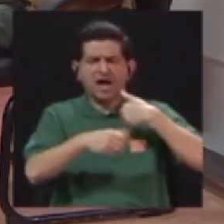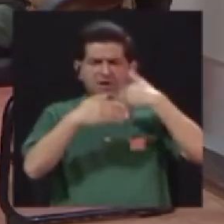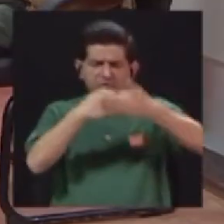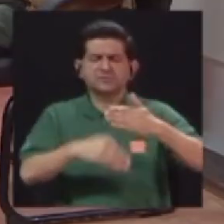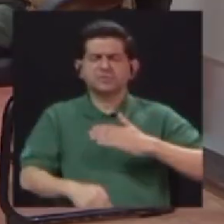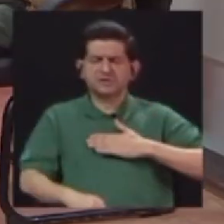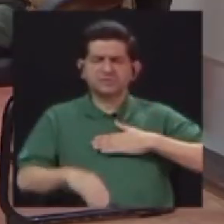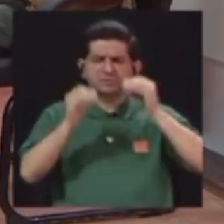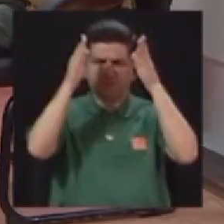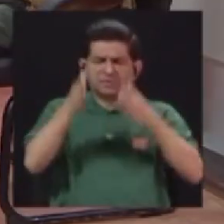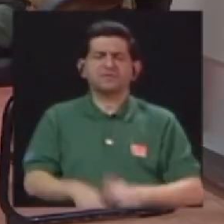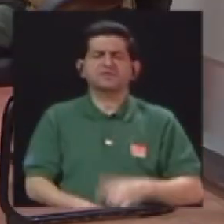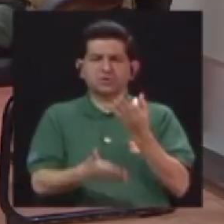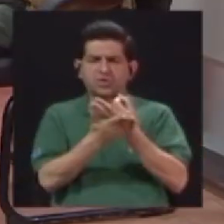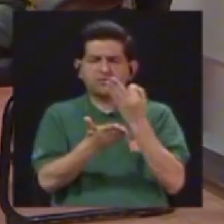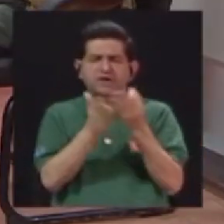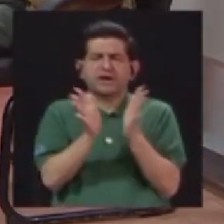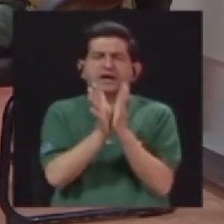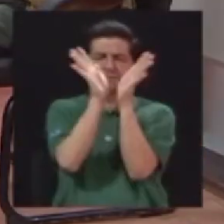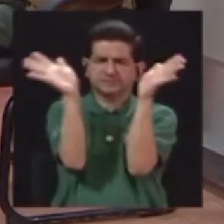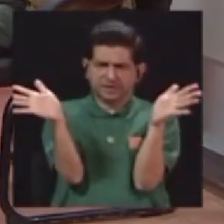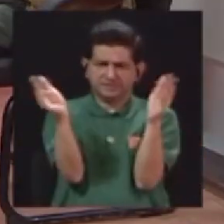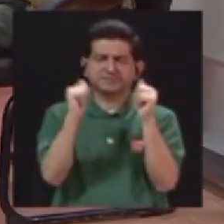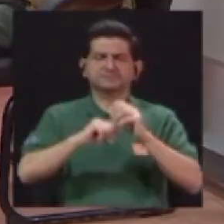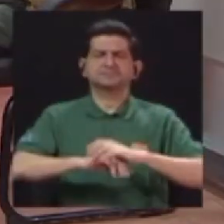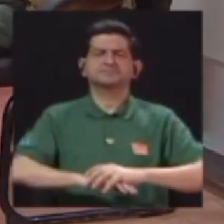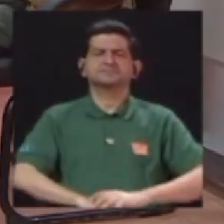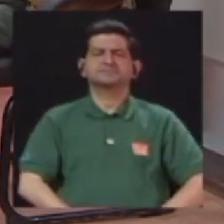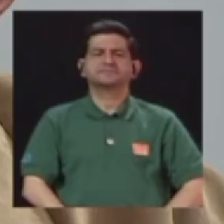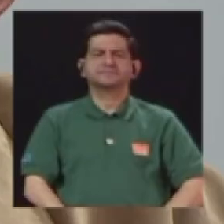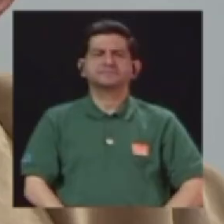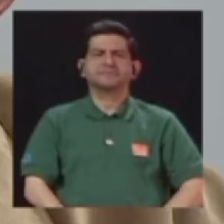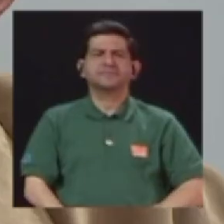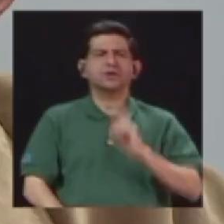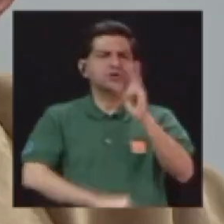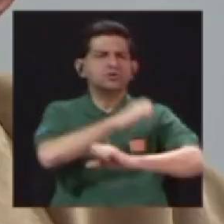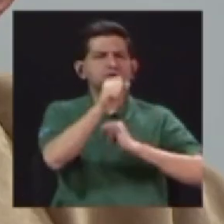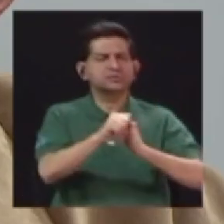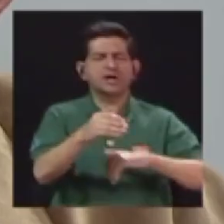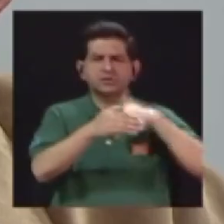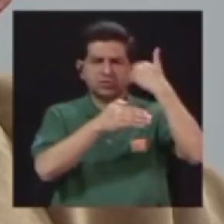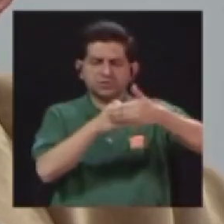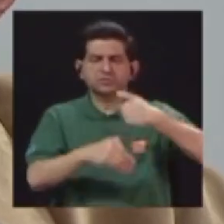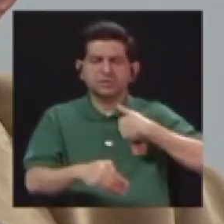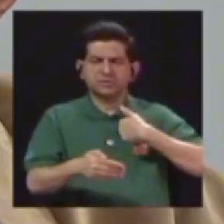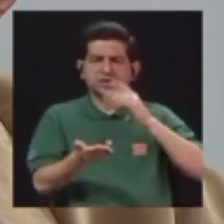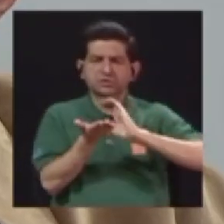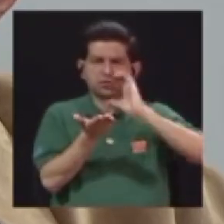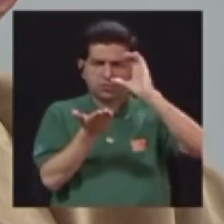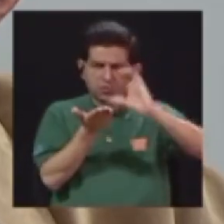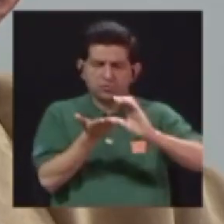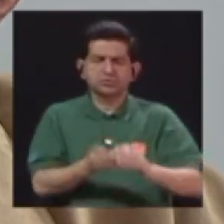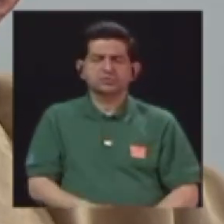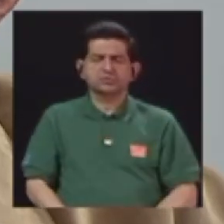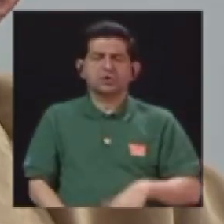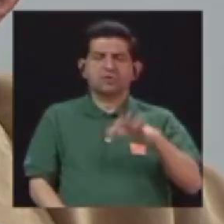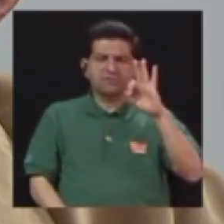de finanzas públicas, y un par de años después de que yo tomé el curso con don Federico,